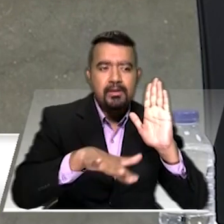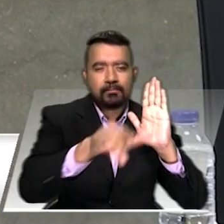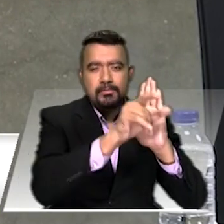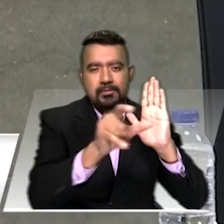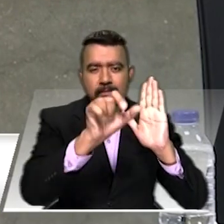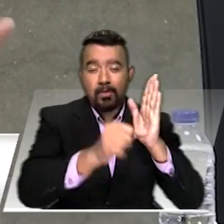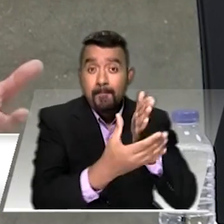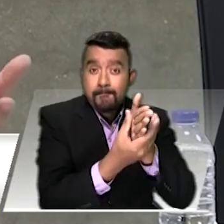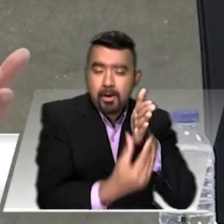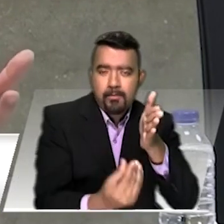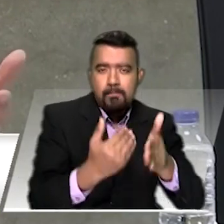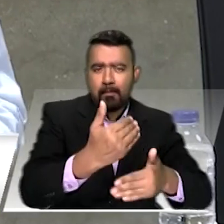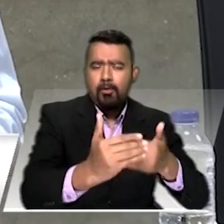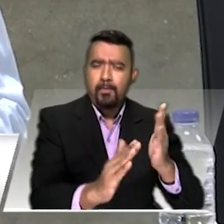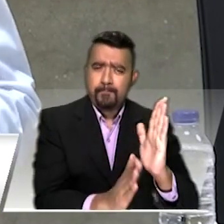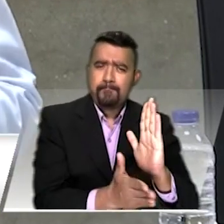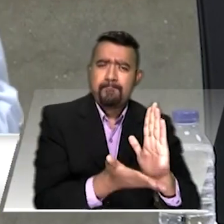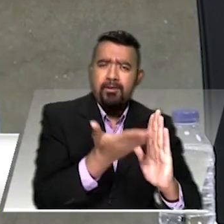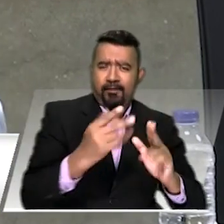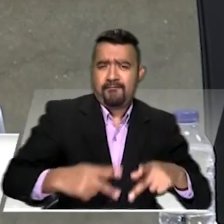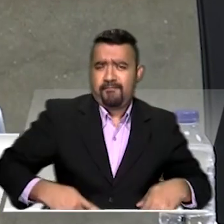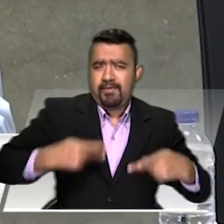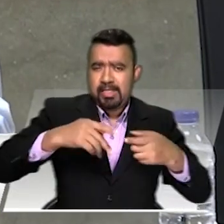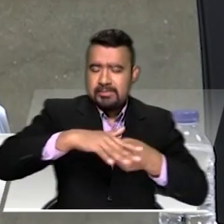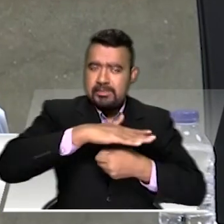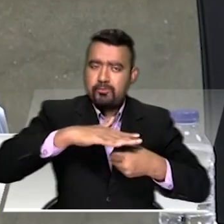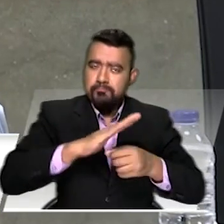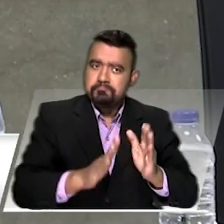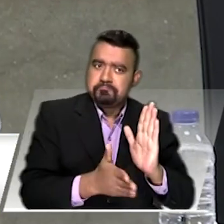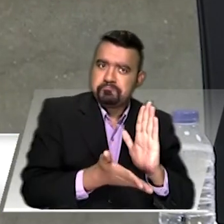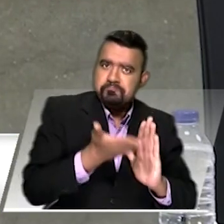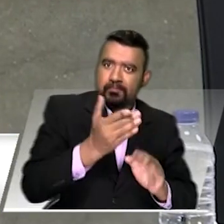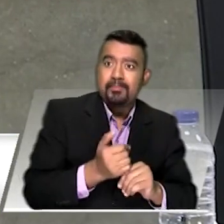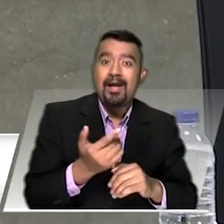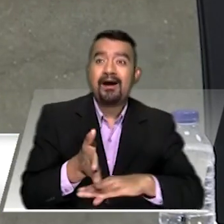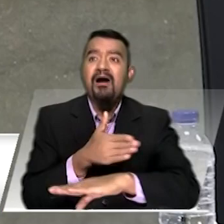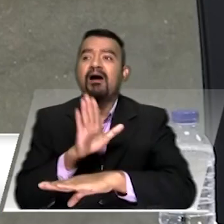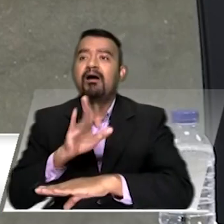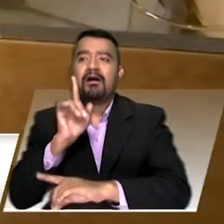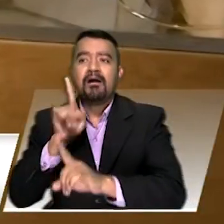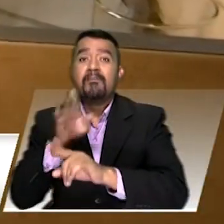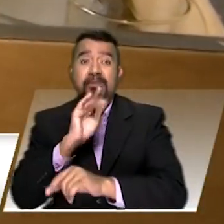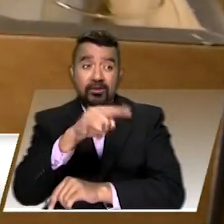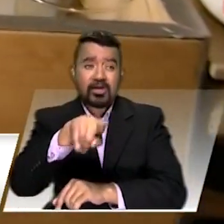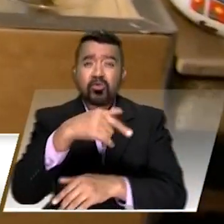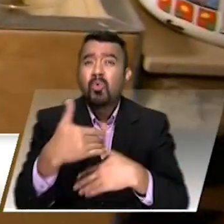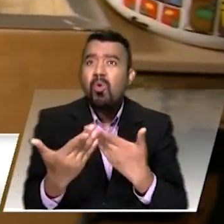los candidatos presidenciales que está enfocada en fortalecer a las empresas y la generación de empleo.